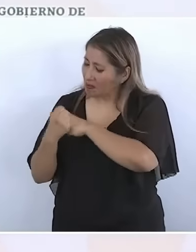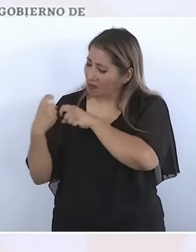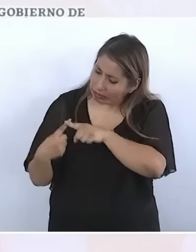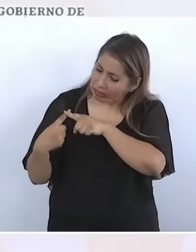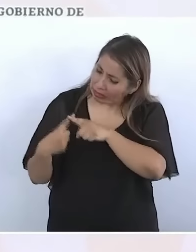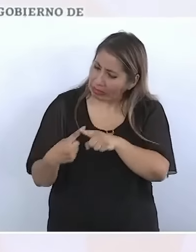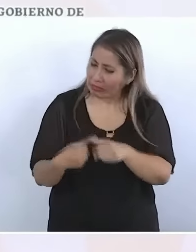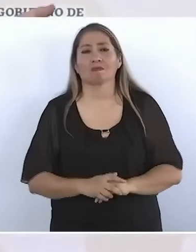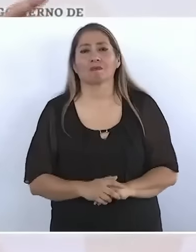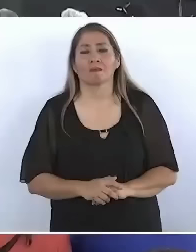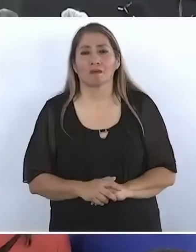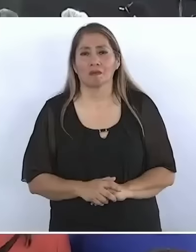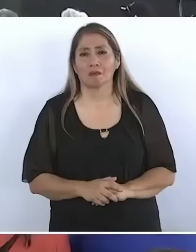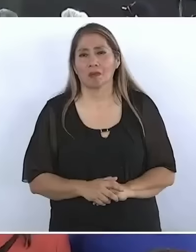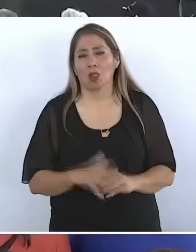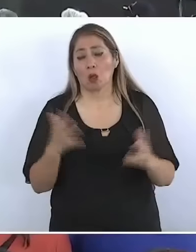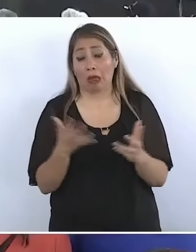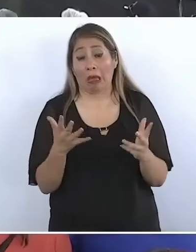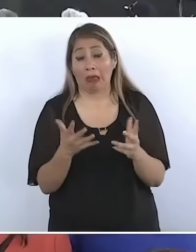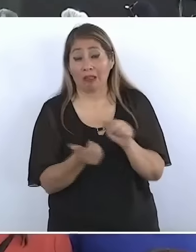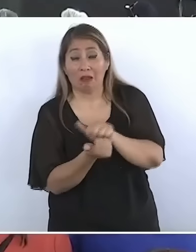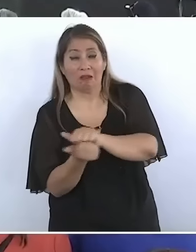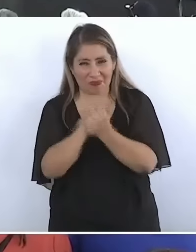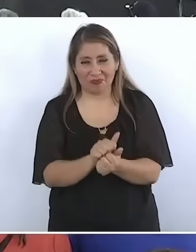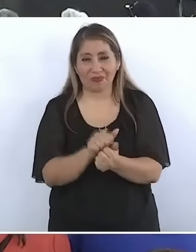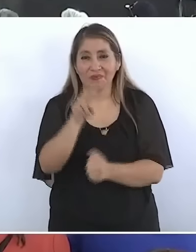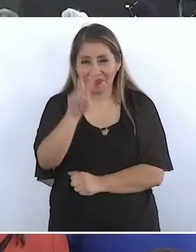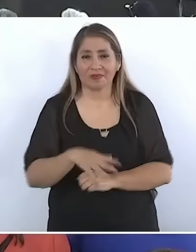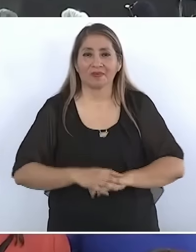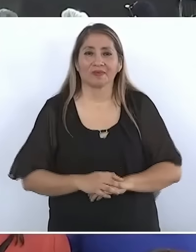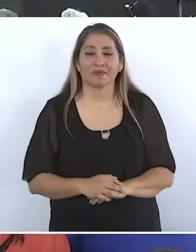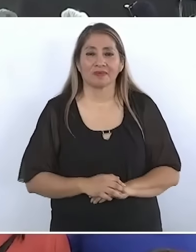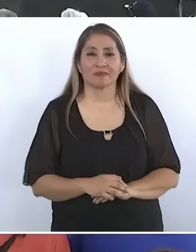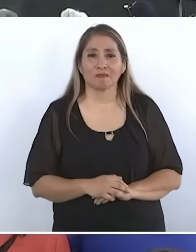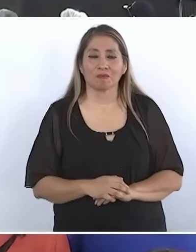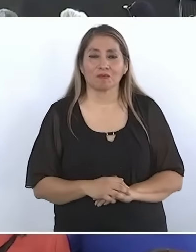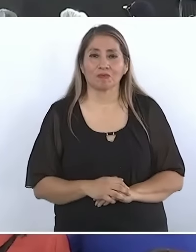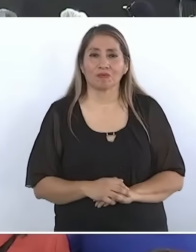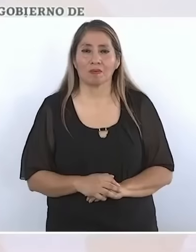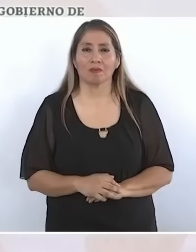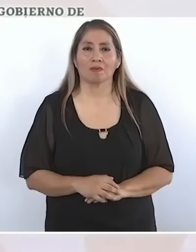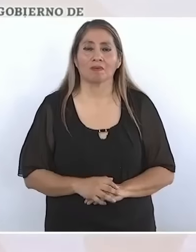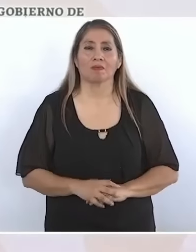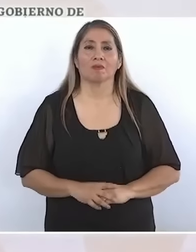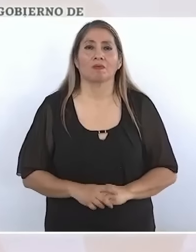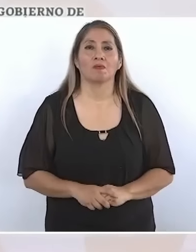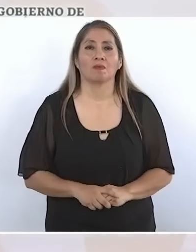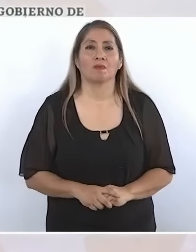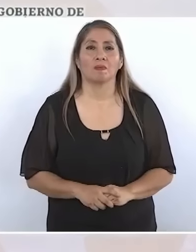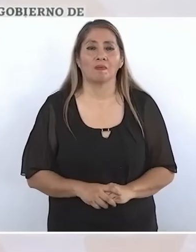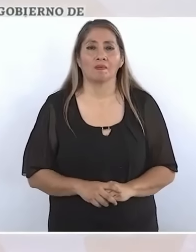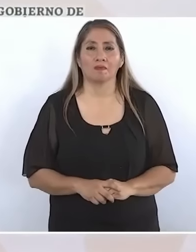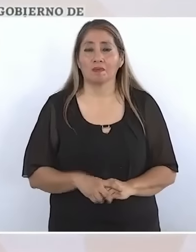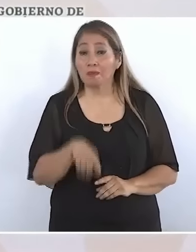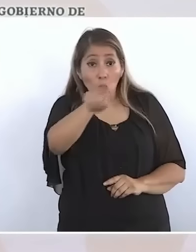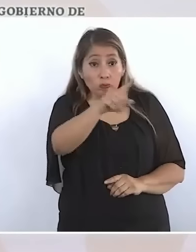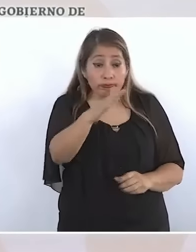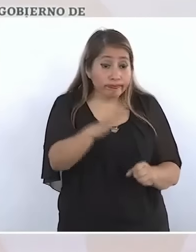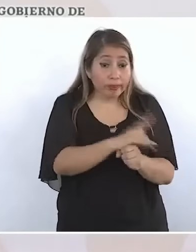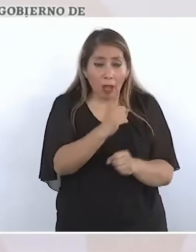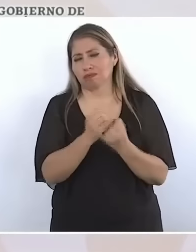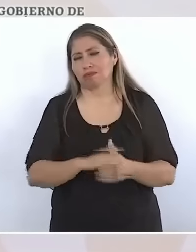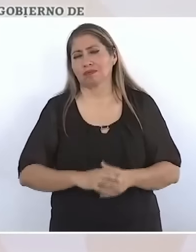que hizo posible esto que estamos ahora recordando. Es por ustedes,